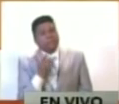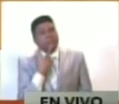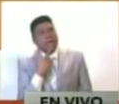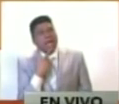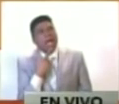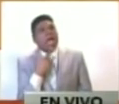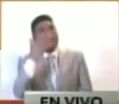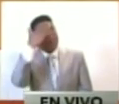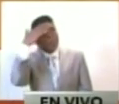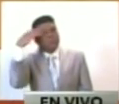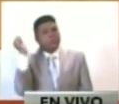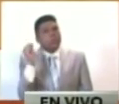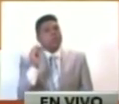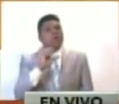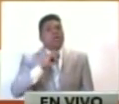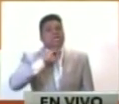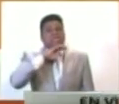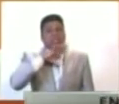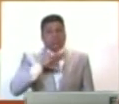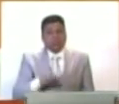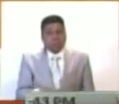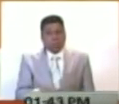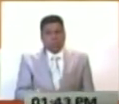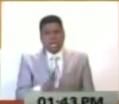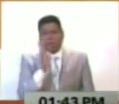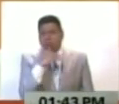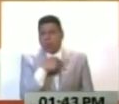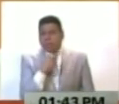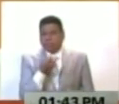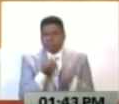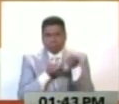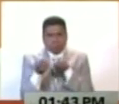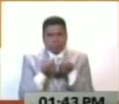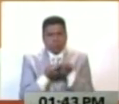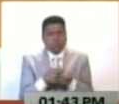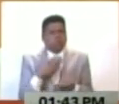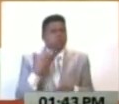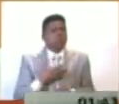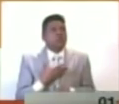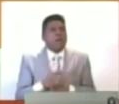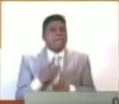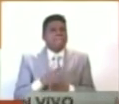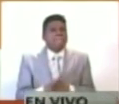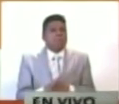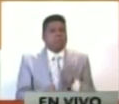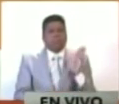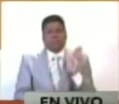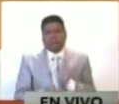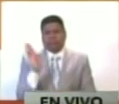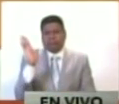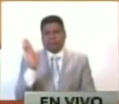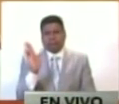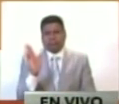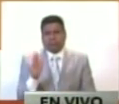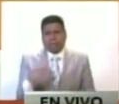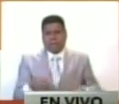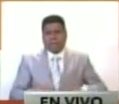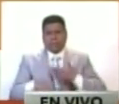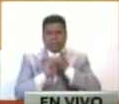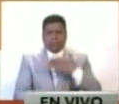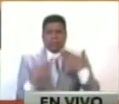y está el odio y la intolerancia hacia Venezuela, que no les importa llevarse por delante también al Mercosur. Gracias.